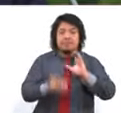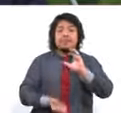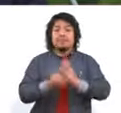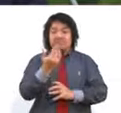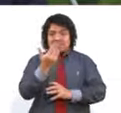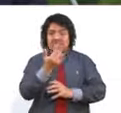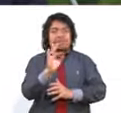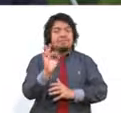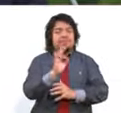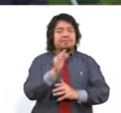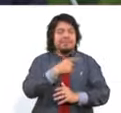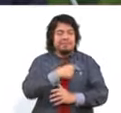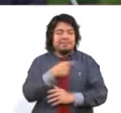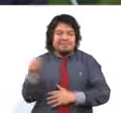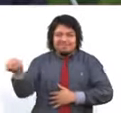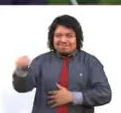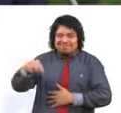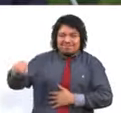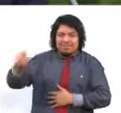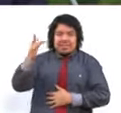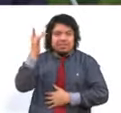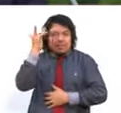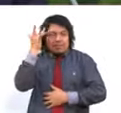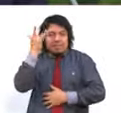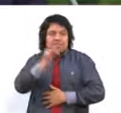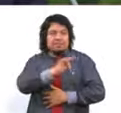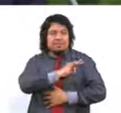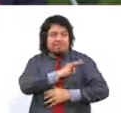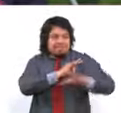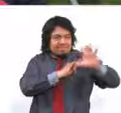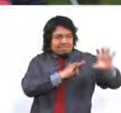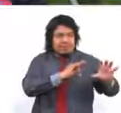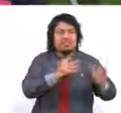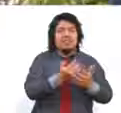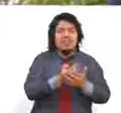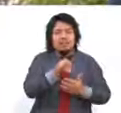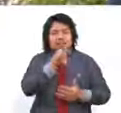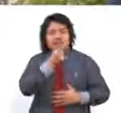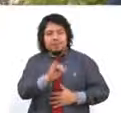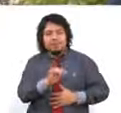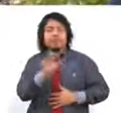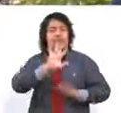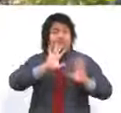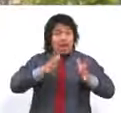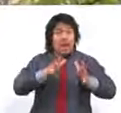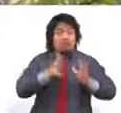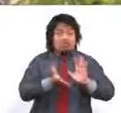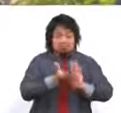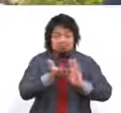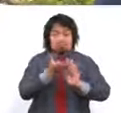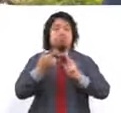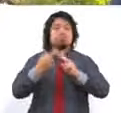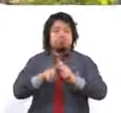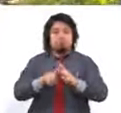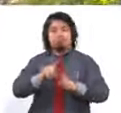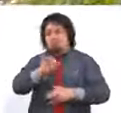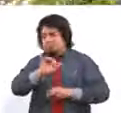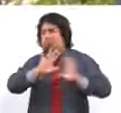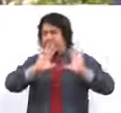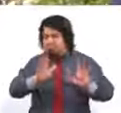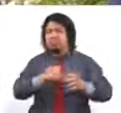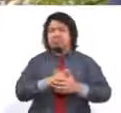que se espera mucho por la gente que habita en Santa Fe y en la zona poniente del Valle de México. Muchísimas gracias. Sí, de hecho ya iniciaron todos los trabajos